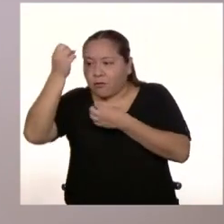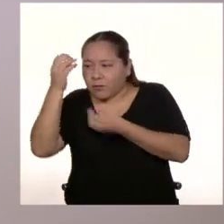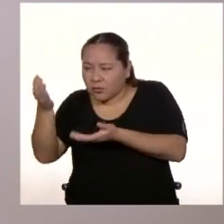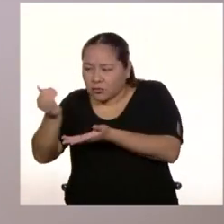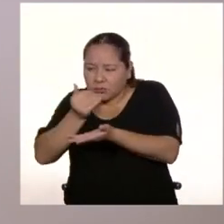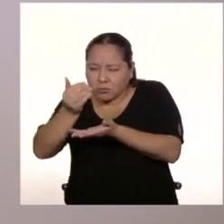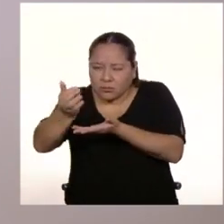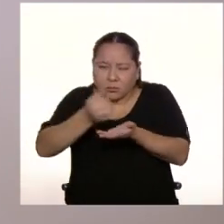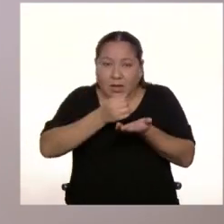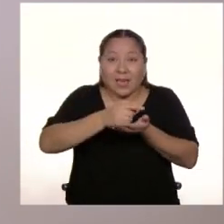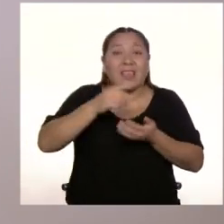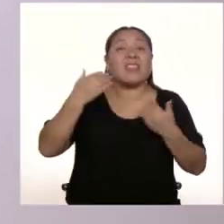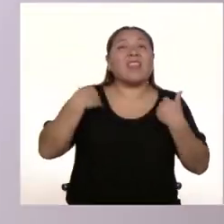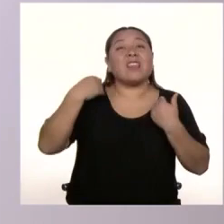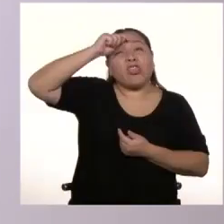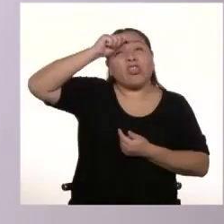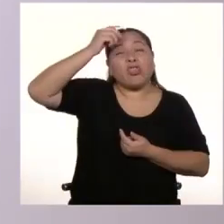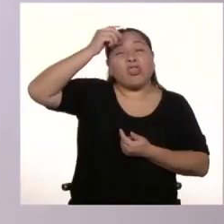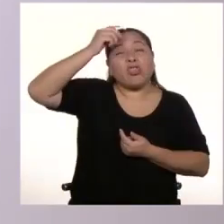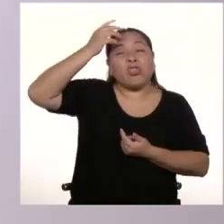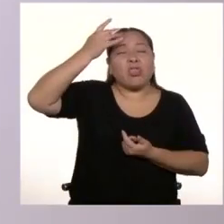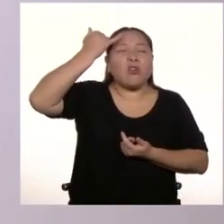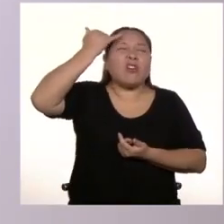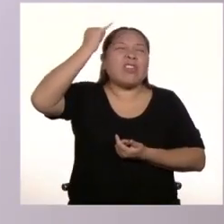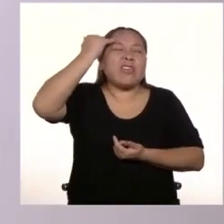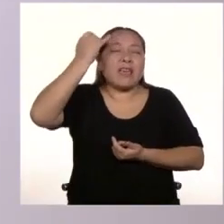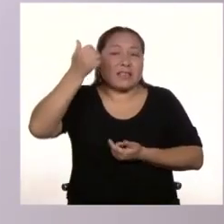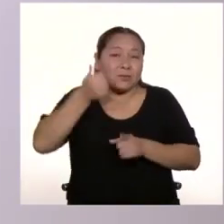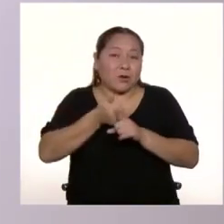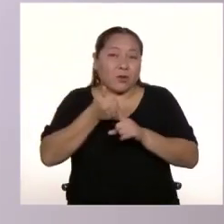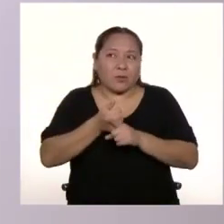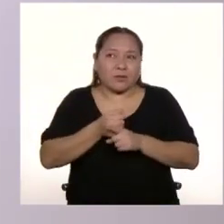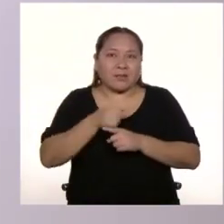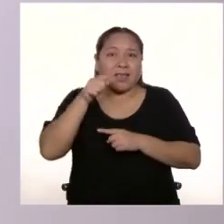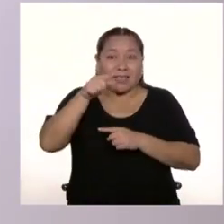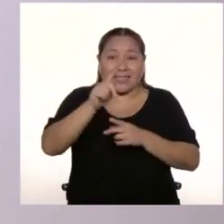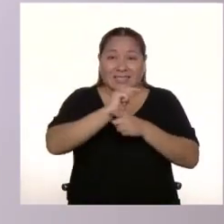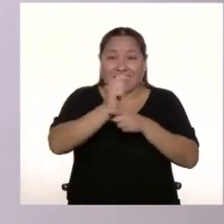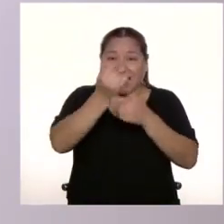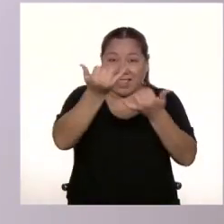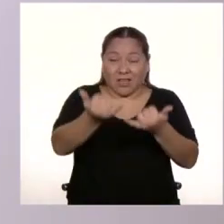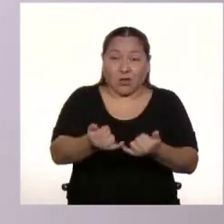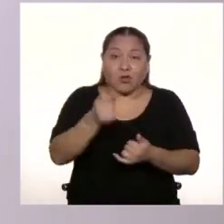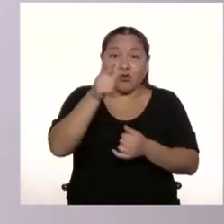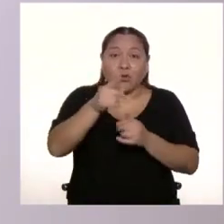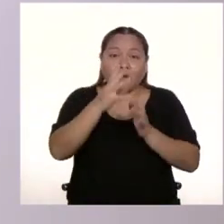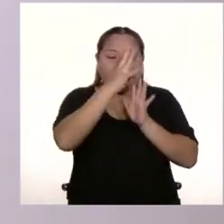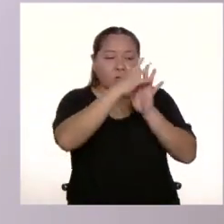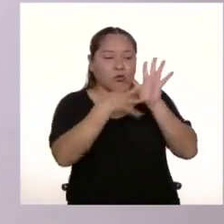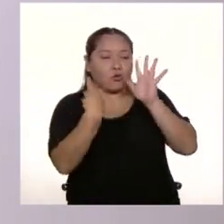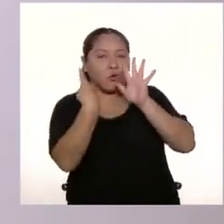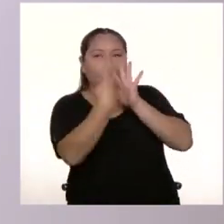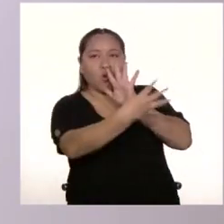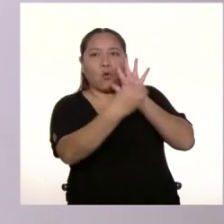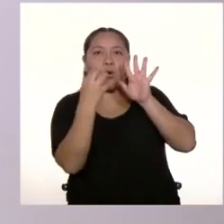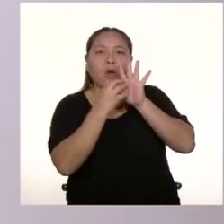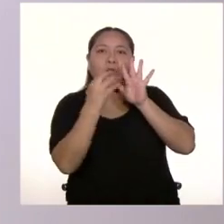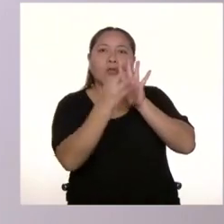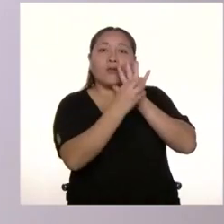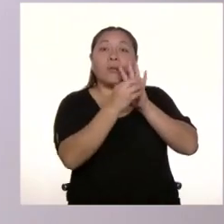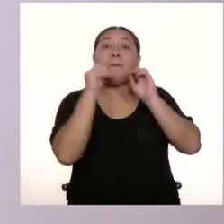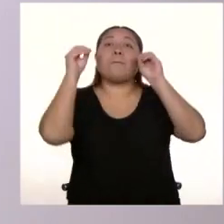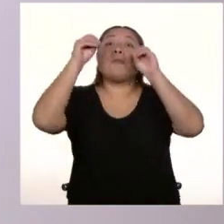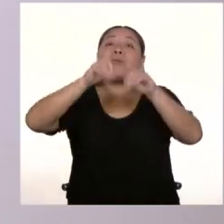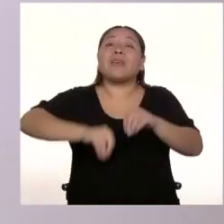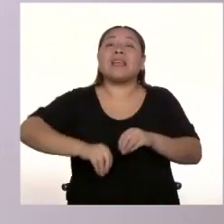hacen sus propias interpretaciones. Interesante, ¿no? Pues por ahí va el reto de hoy. Vas a elaborar un cuadro donde pongas las distintas versiones sobre